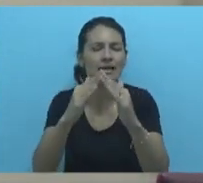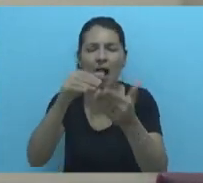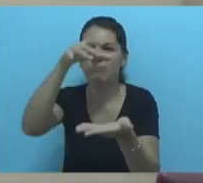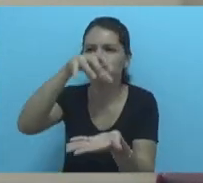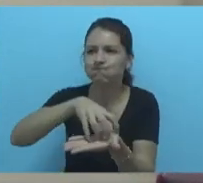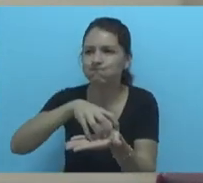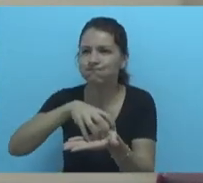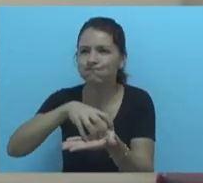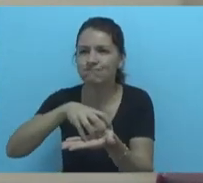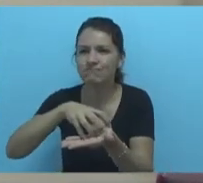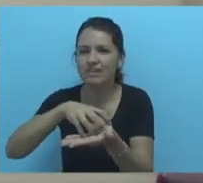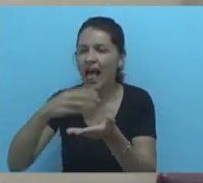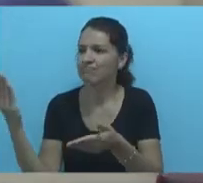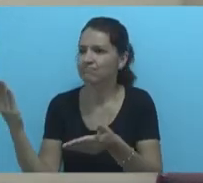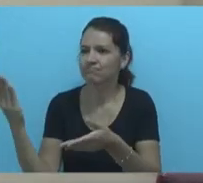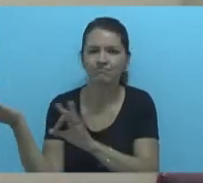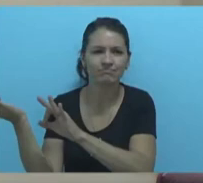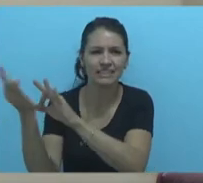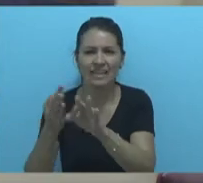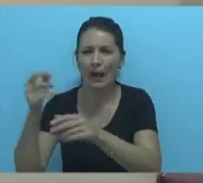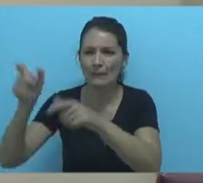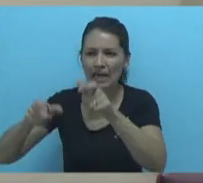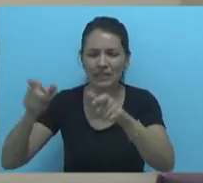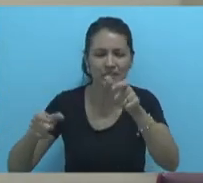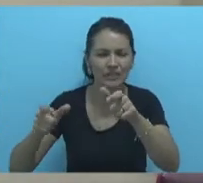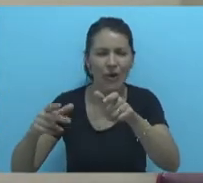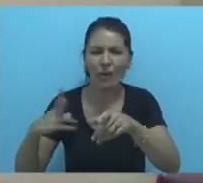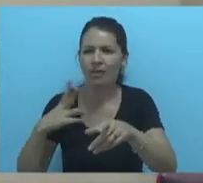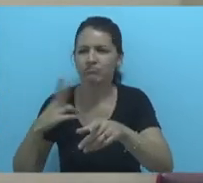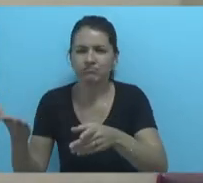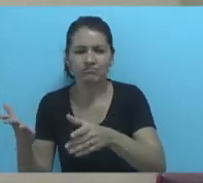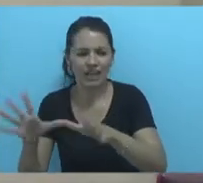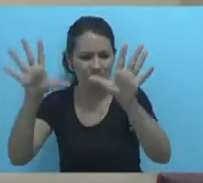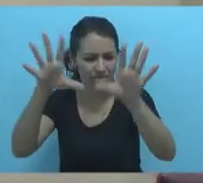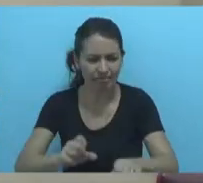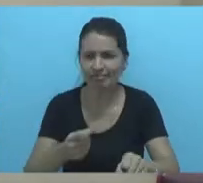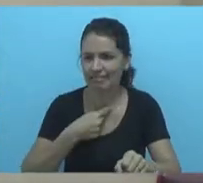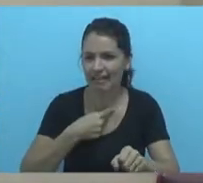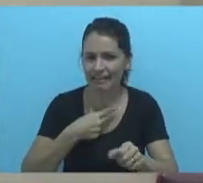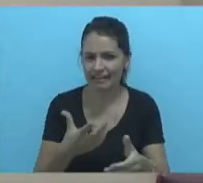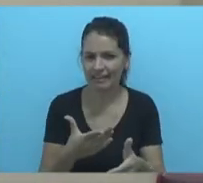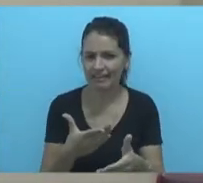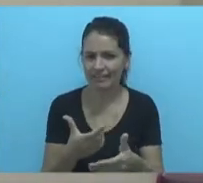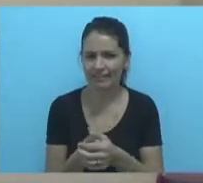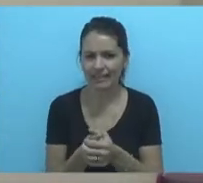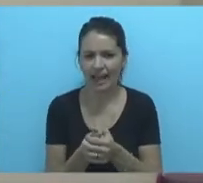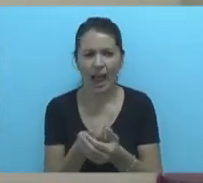operadores a querer quedarse con sus tierras, esas que habitaron durante más de 30 años.